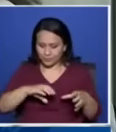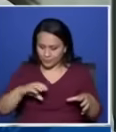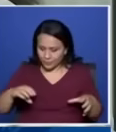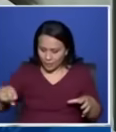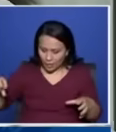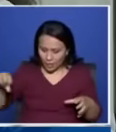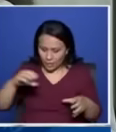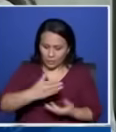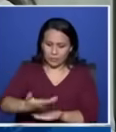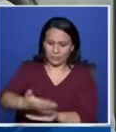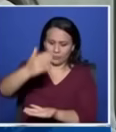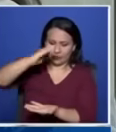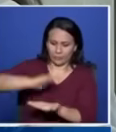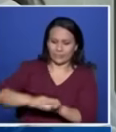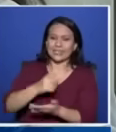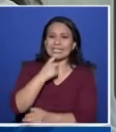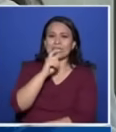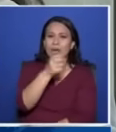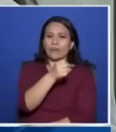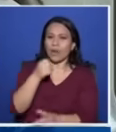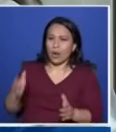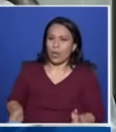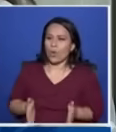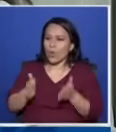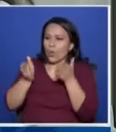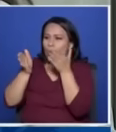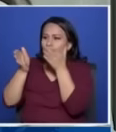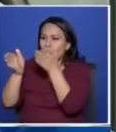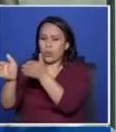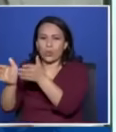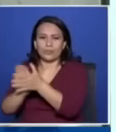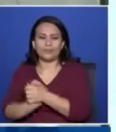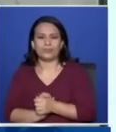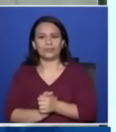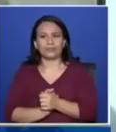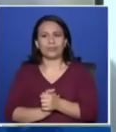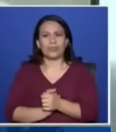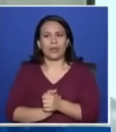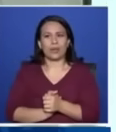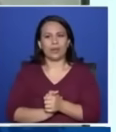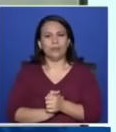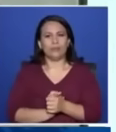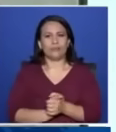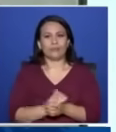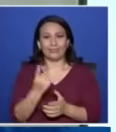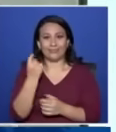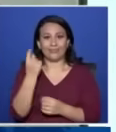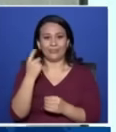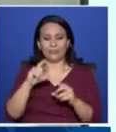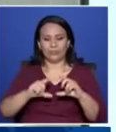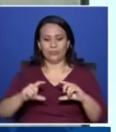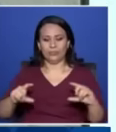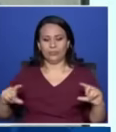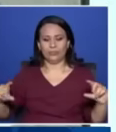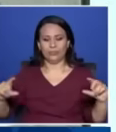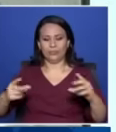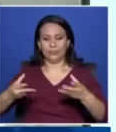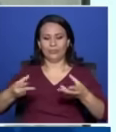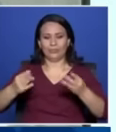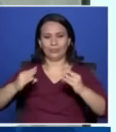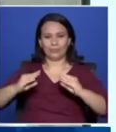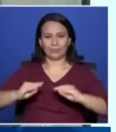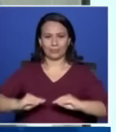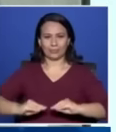los huevos tal cual vinieron en el envase principal o principal, los pone en el envase hermético,